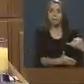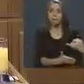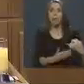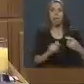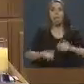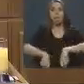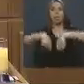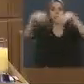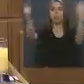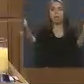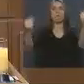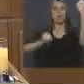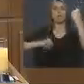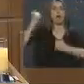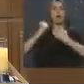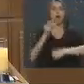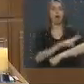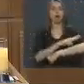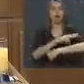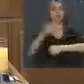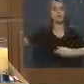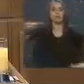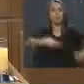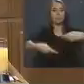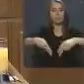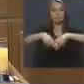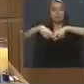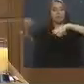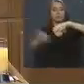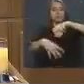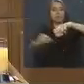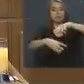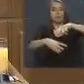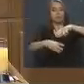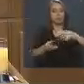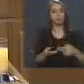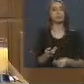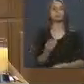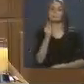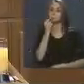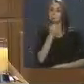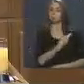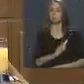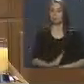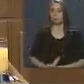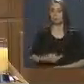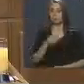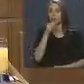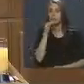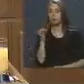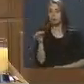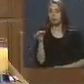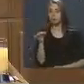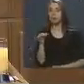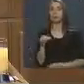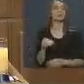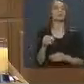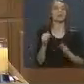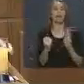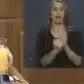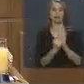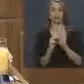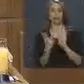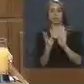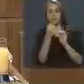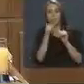aportó. Por eso, quiero sugerir, presidente, votar en contra del artículo